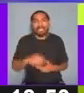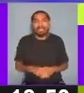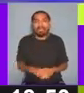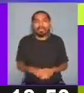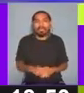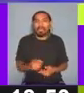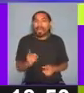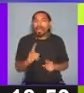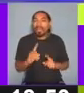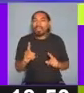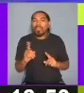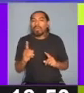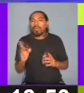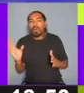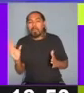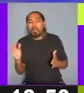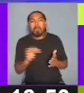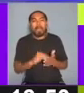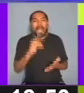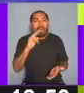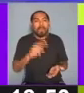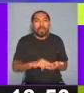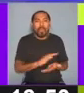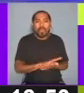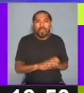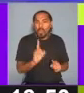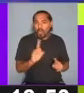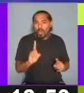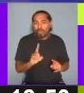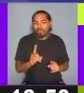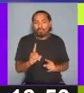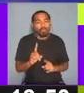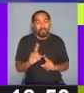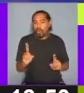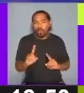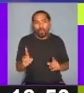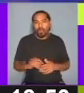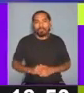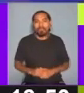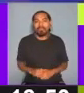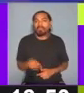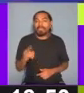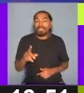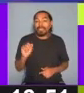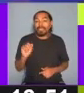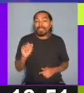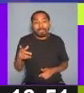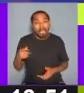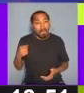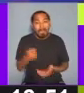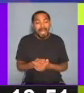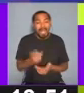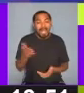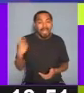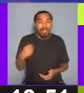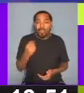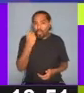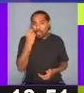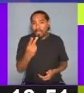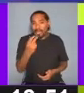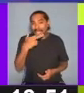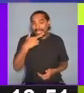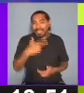No, y además está y está en el 2017 y lo vienen pagando. Lo que pasa es que lo que se pretendió es mejorar